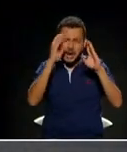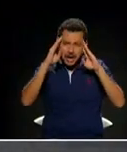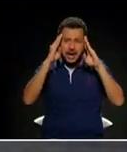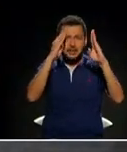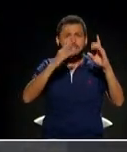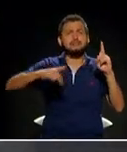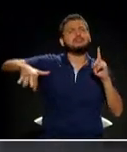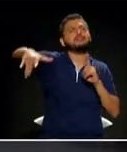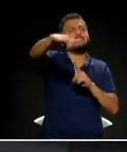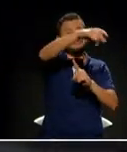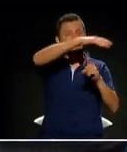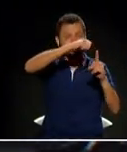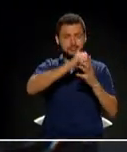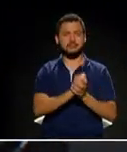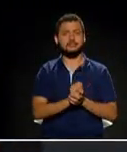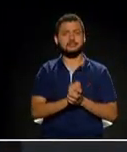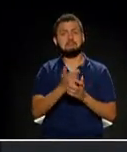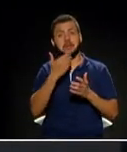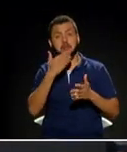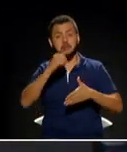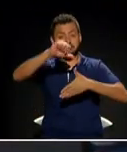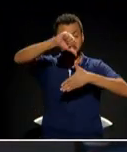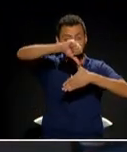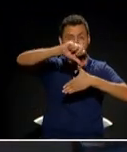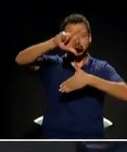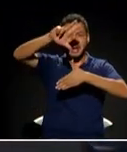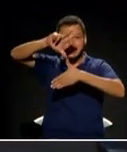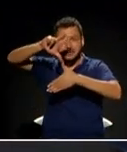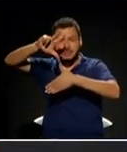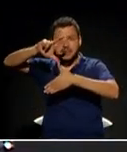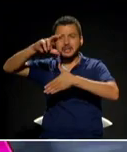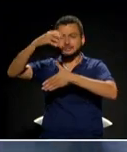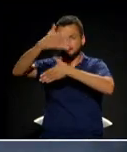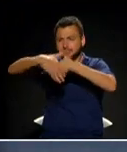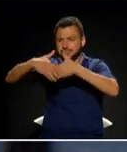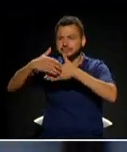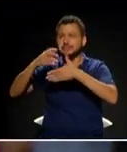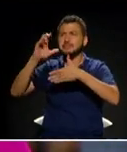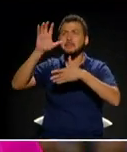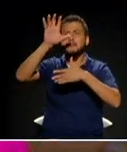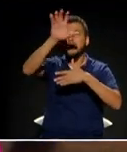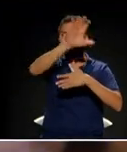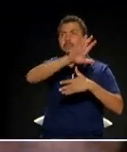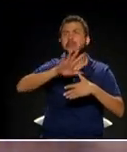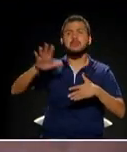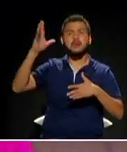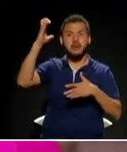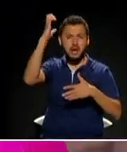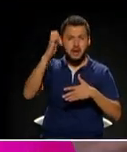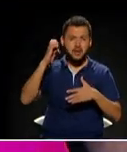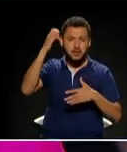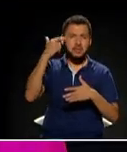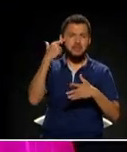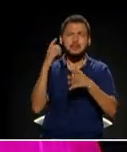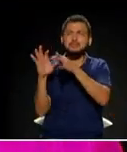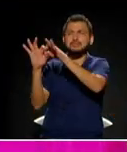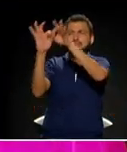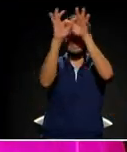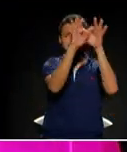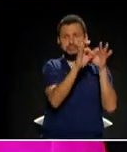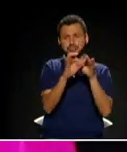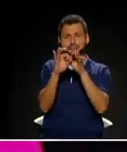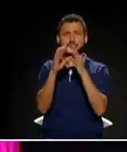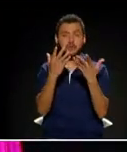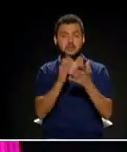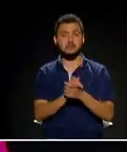distintos continentes que no tiene fronteras pues hasta ahora a nosotros nos ocurre que madrugamos mucho para las 10 de la noche en cualquier